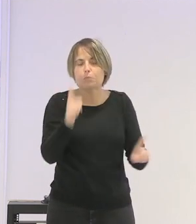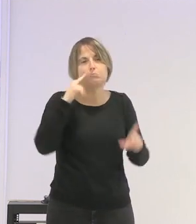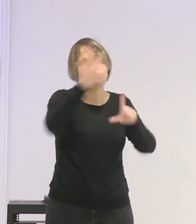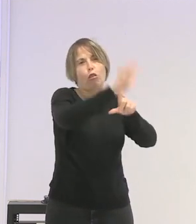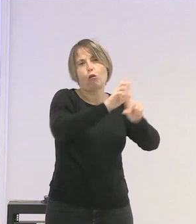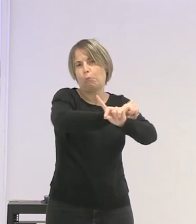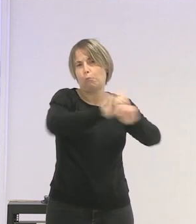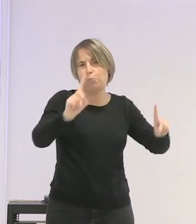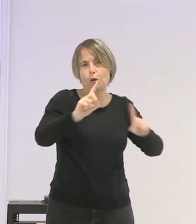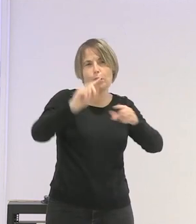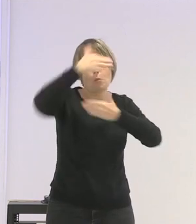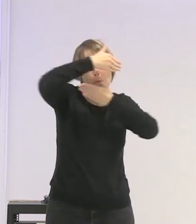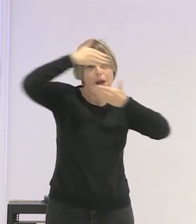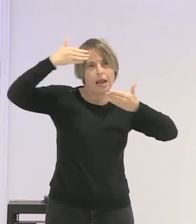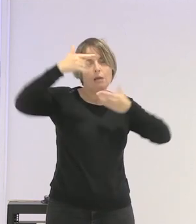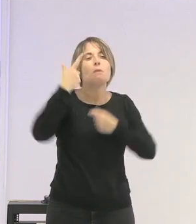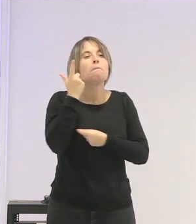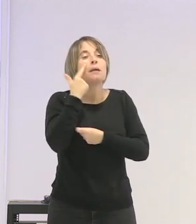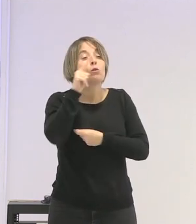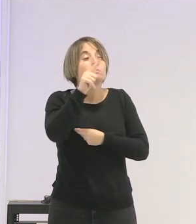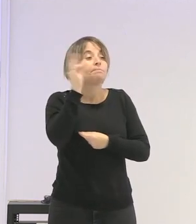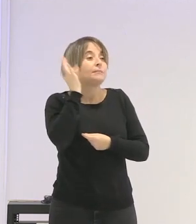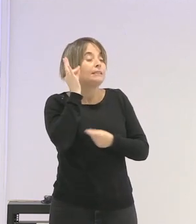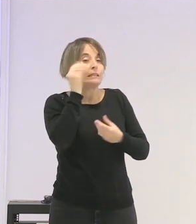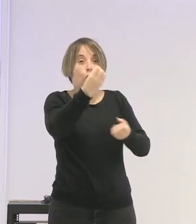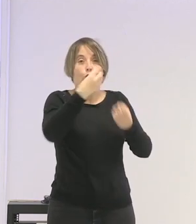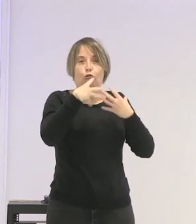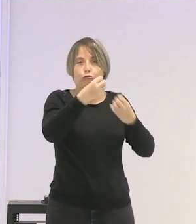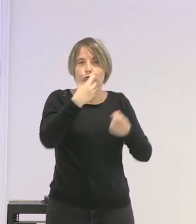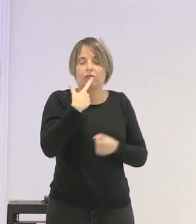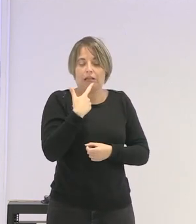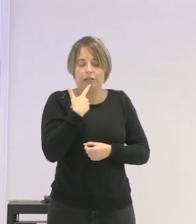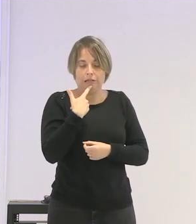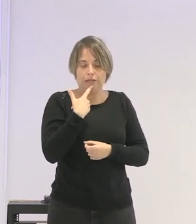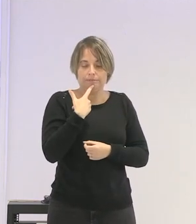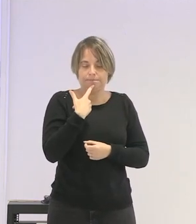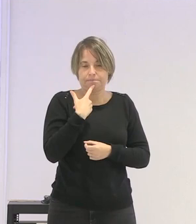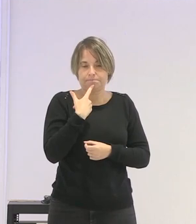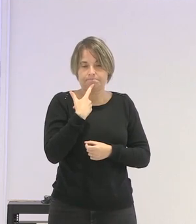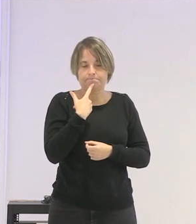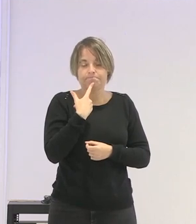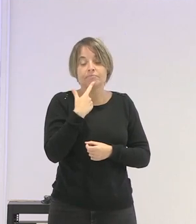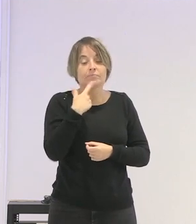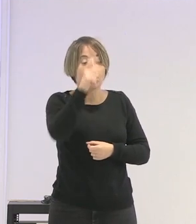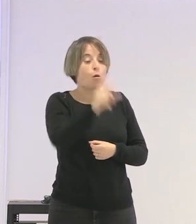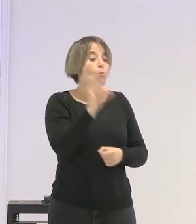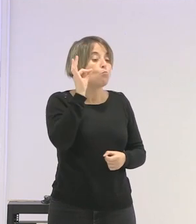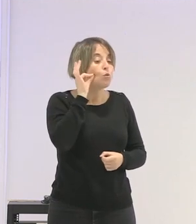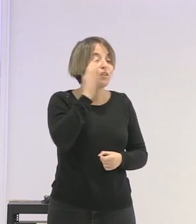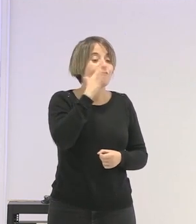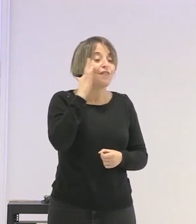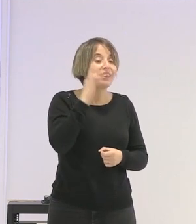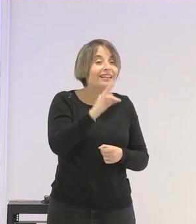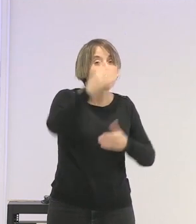lugares. Entonces ella contaba, citaba a una mujer francesa musulmana que